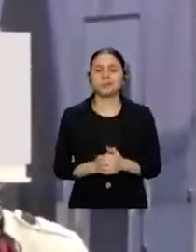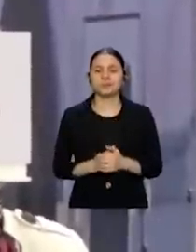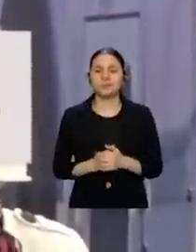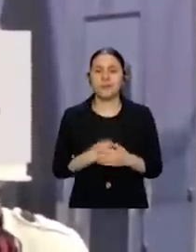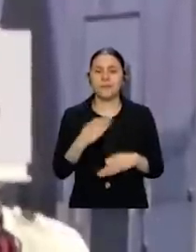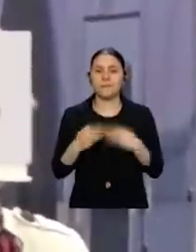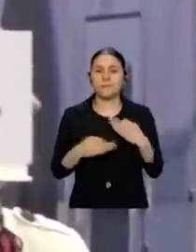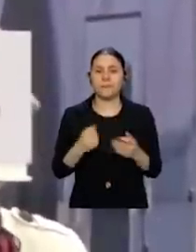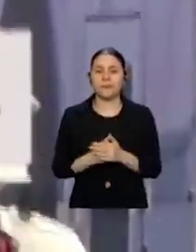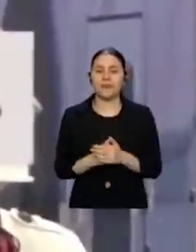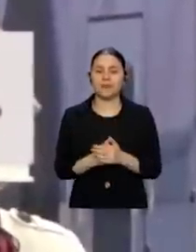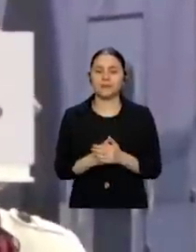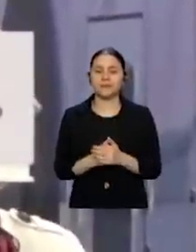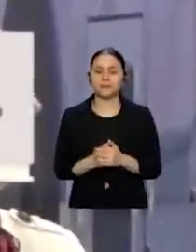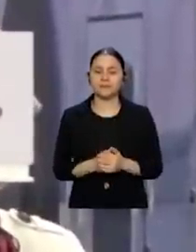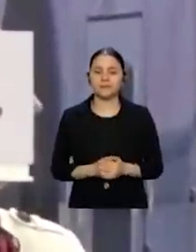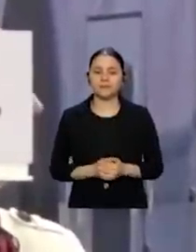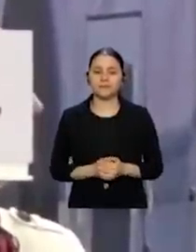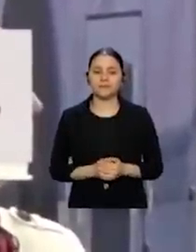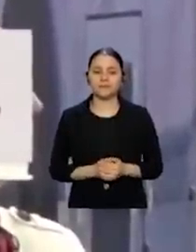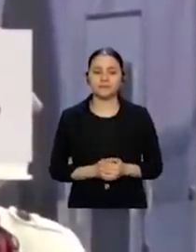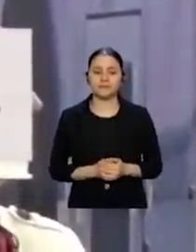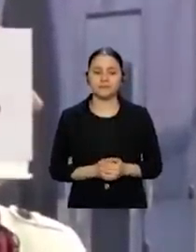obra. Adelante.